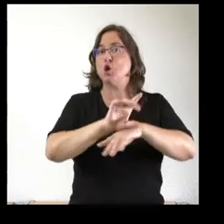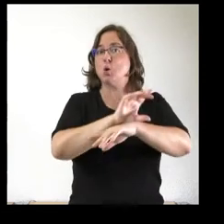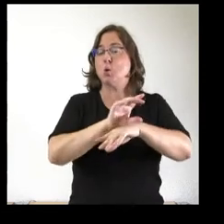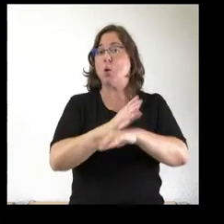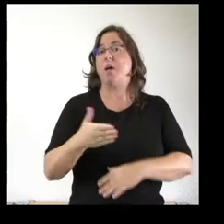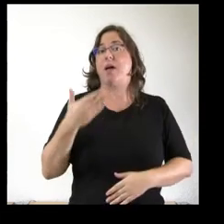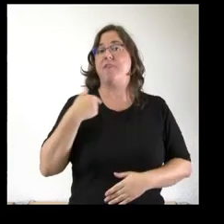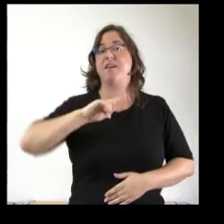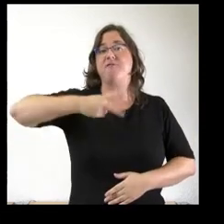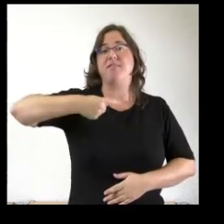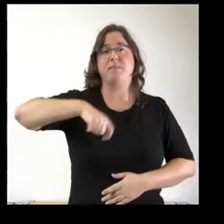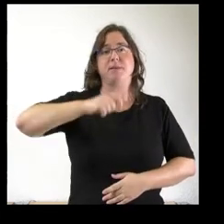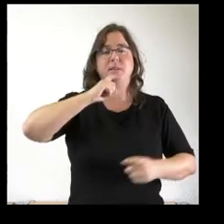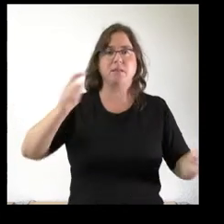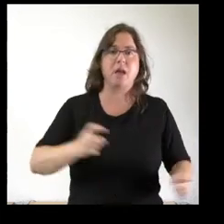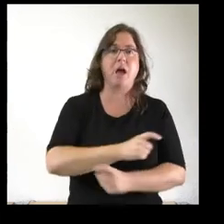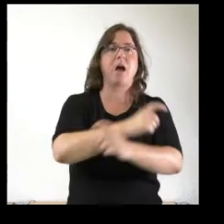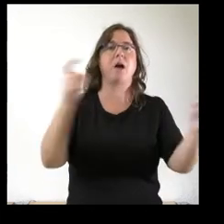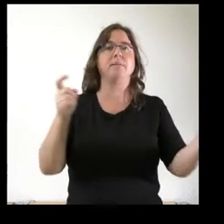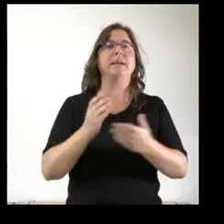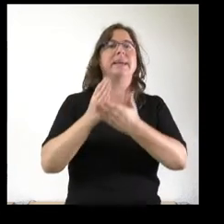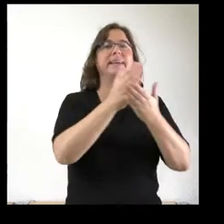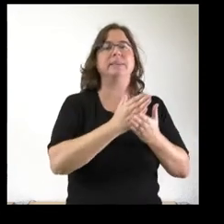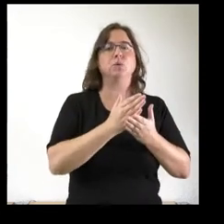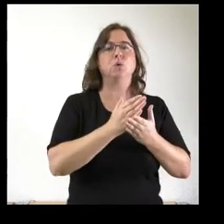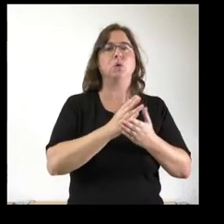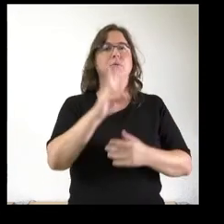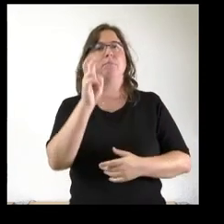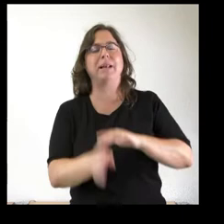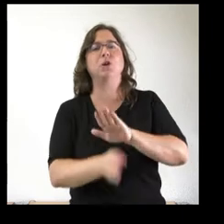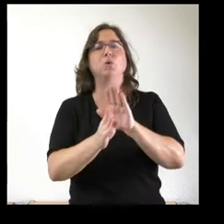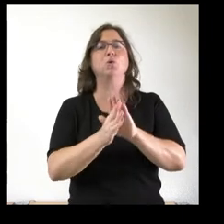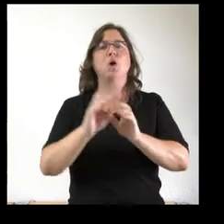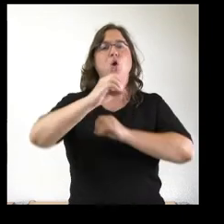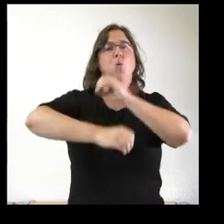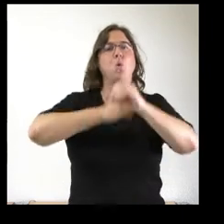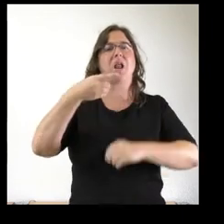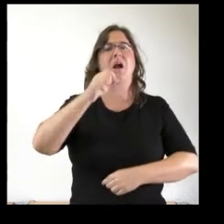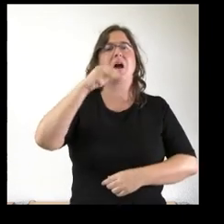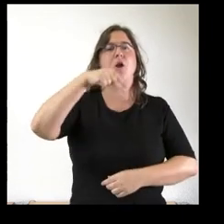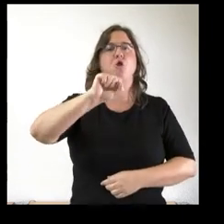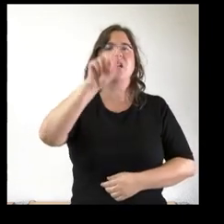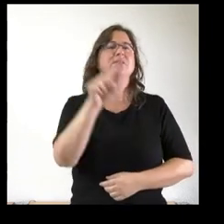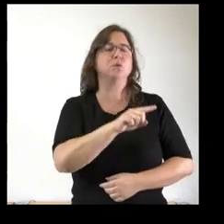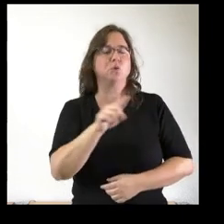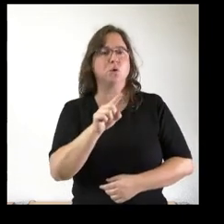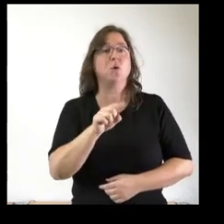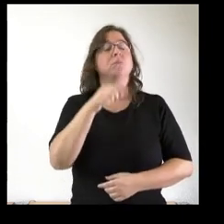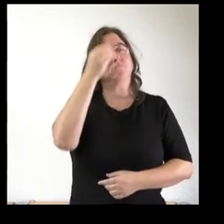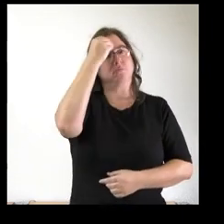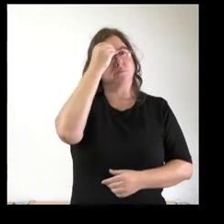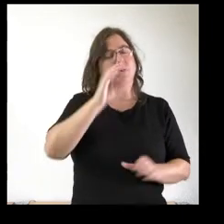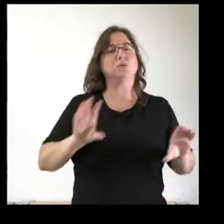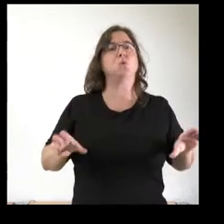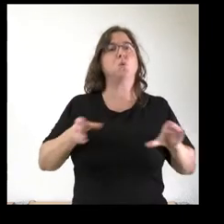del vicepresidente en relación al estudio de viabilidad de la central de Garoña y si la Junta comparte hoy la necesidad de encargar